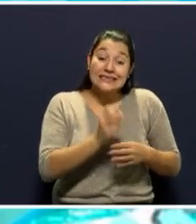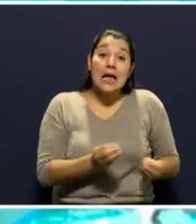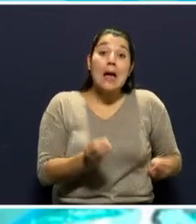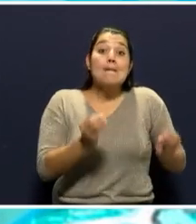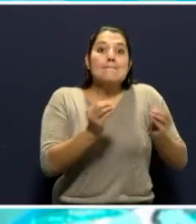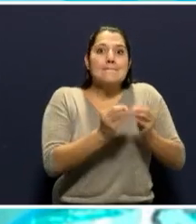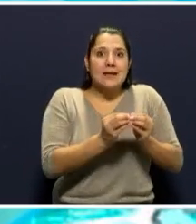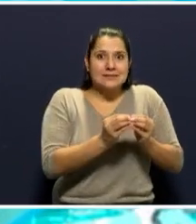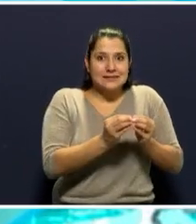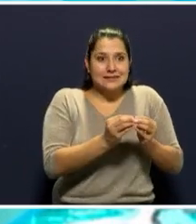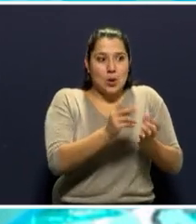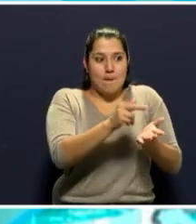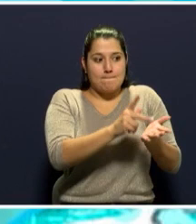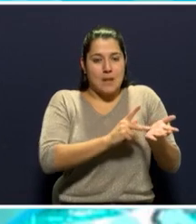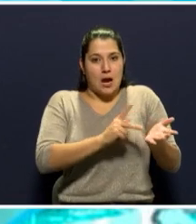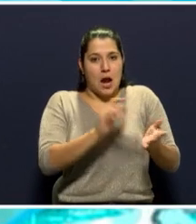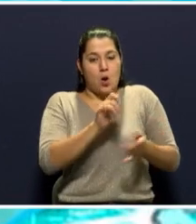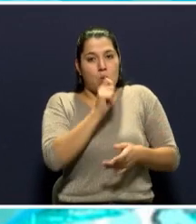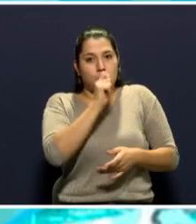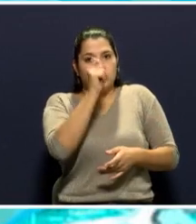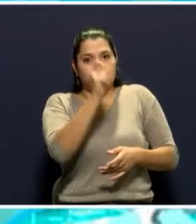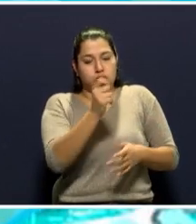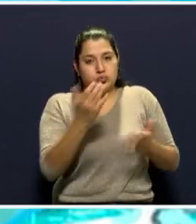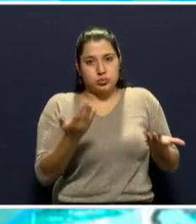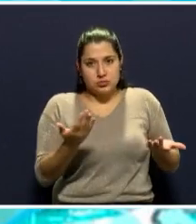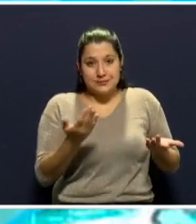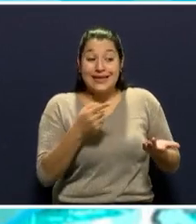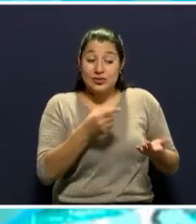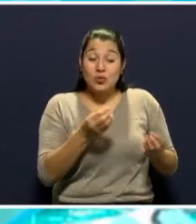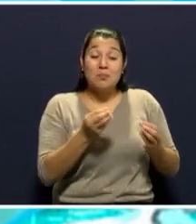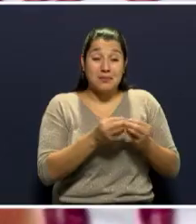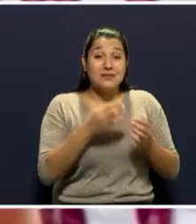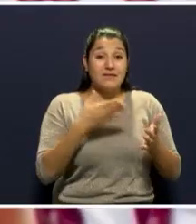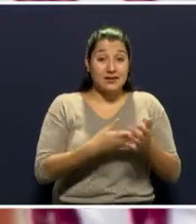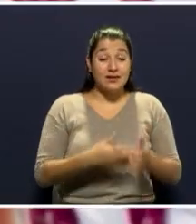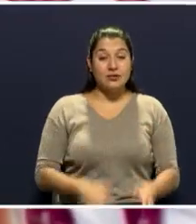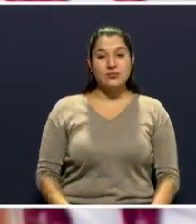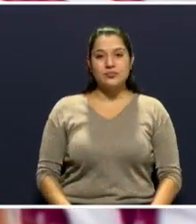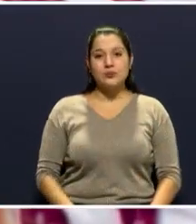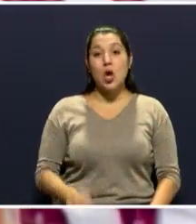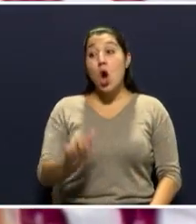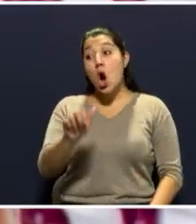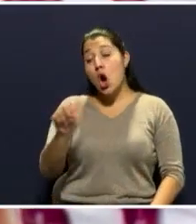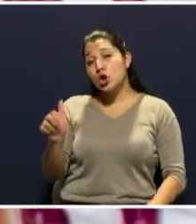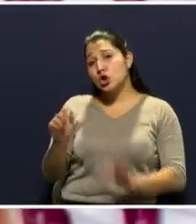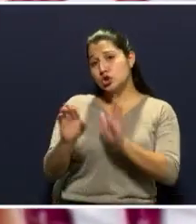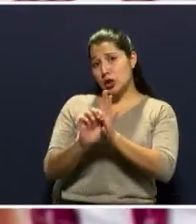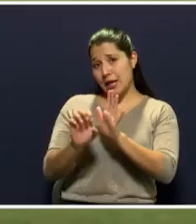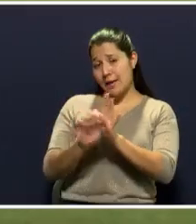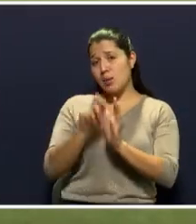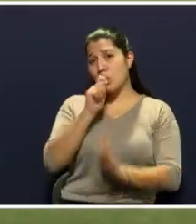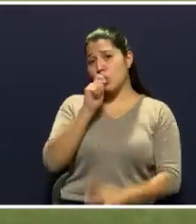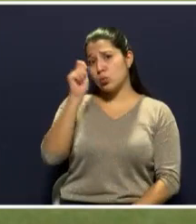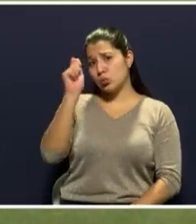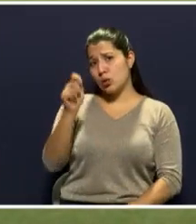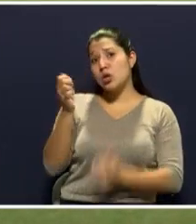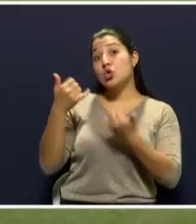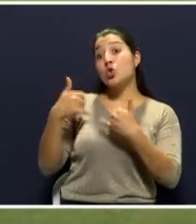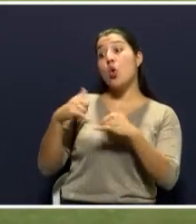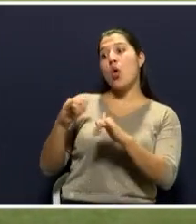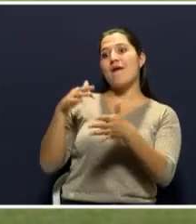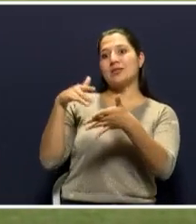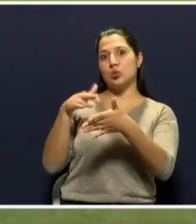del fútbol, del arbitraje, se vieron más afectados. Algunos otros casos se presentan con árbitros que aún son